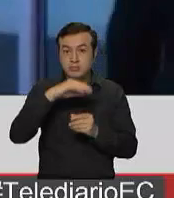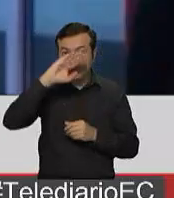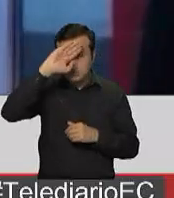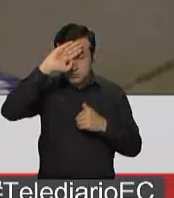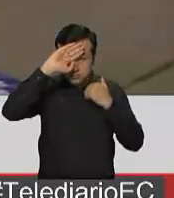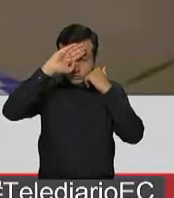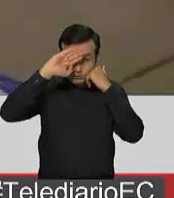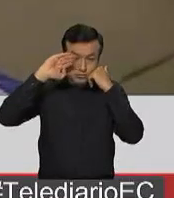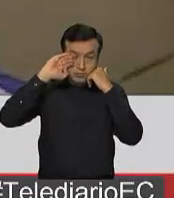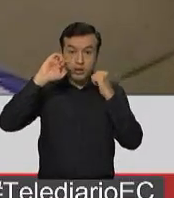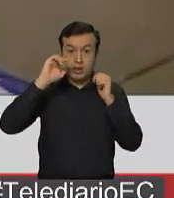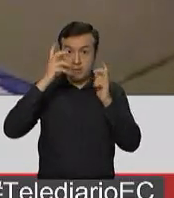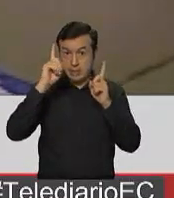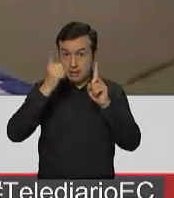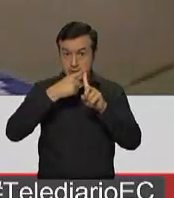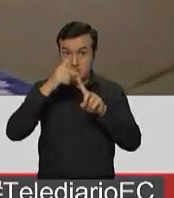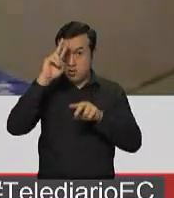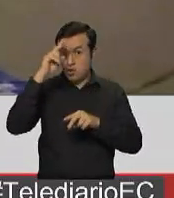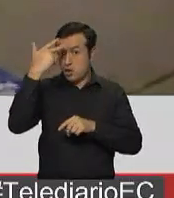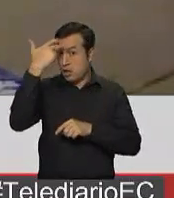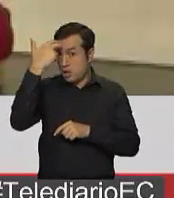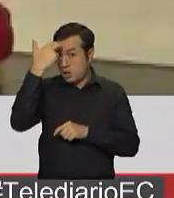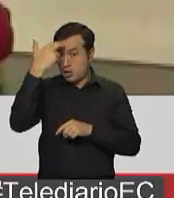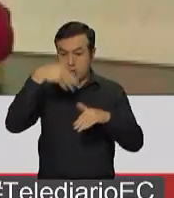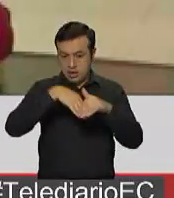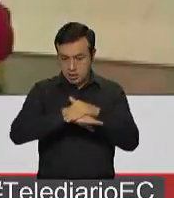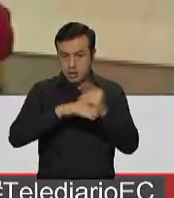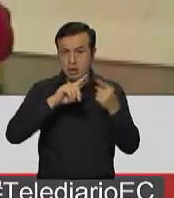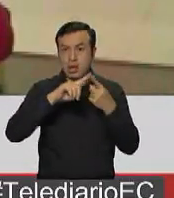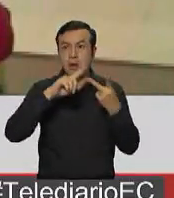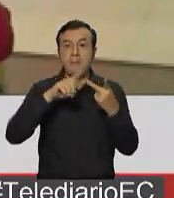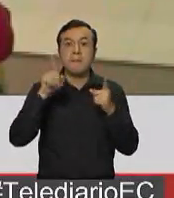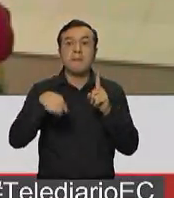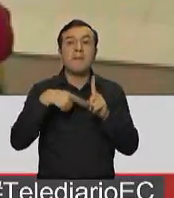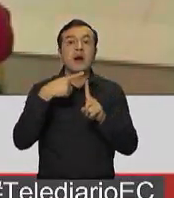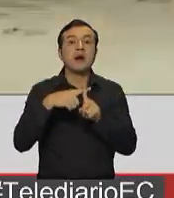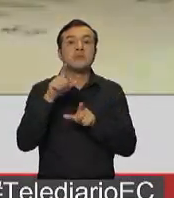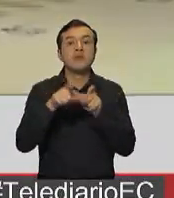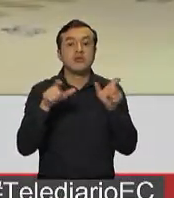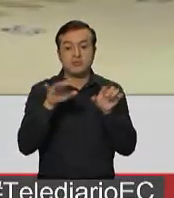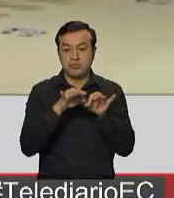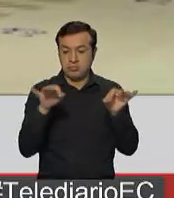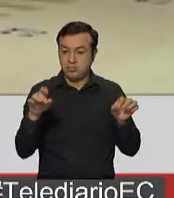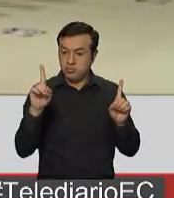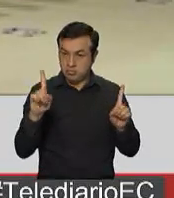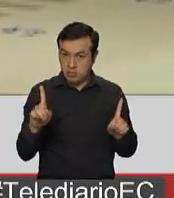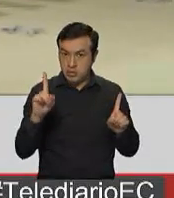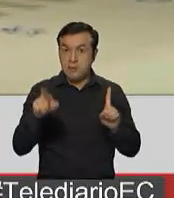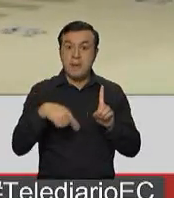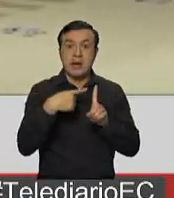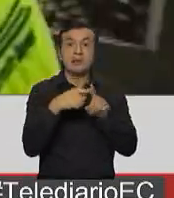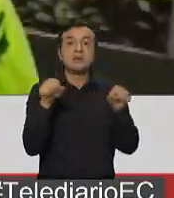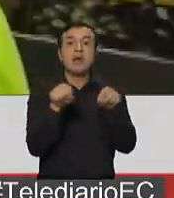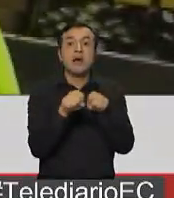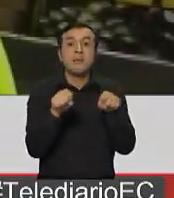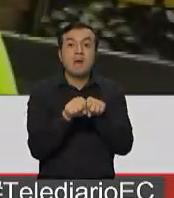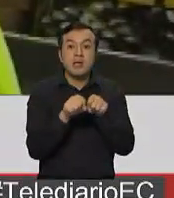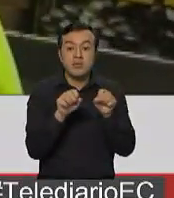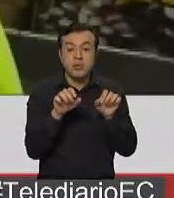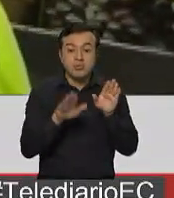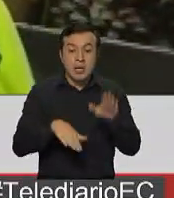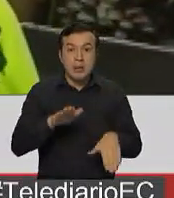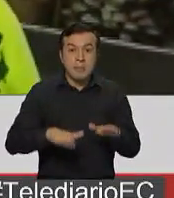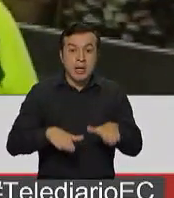al ingreso. Hay señalética para tomar distanciamiento social. Los usuarios deberán hacer la desinfección del calzado y portar